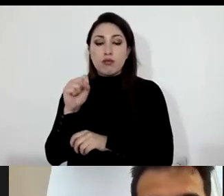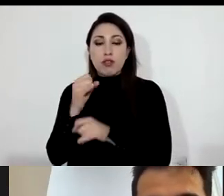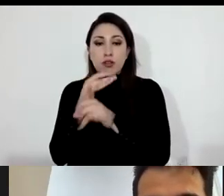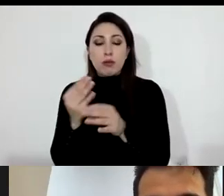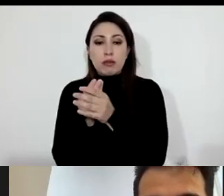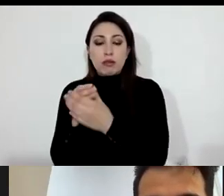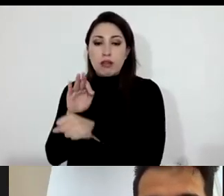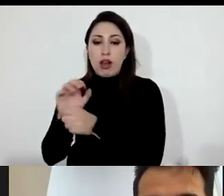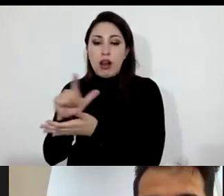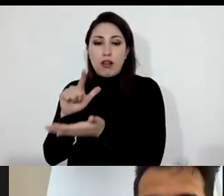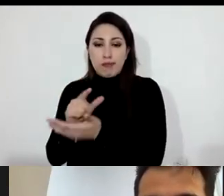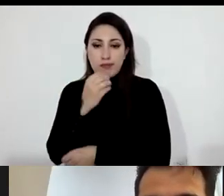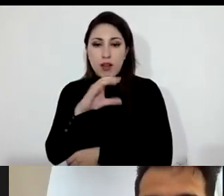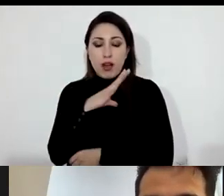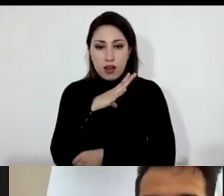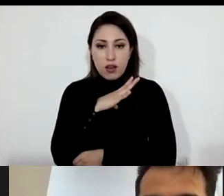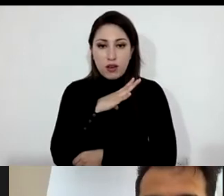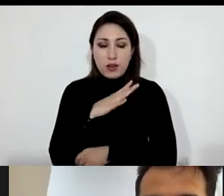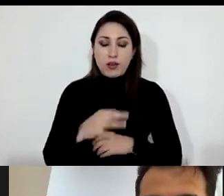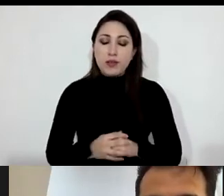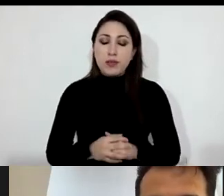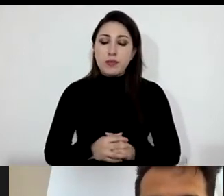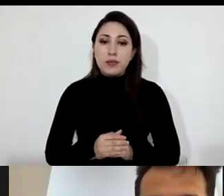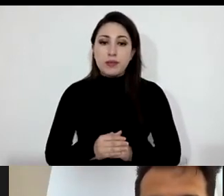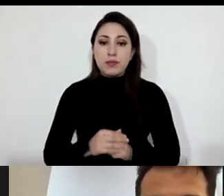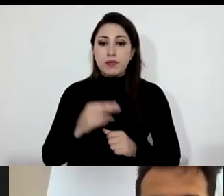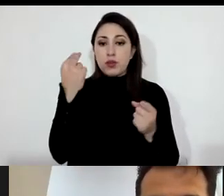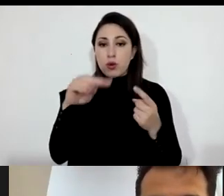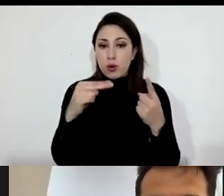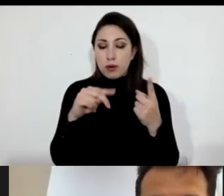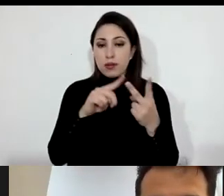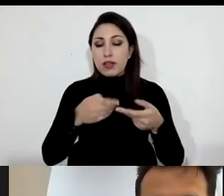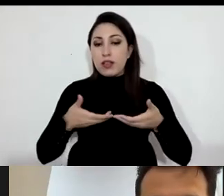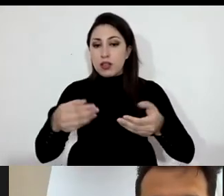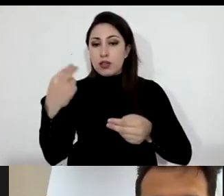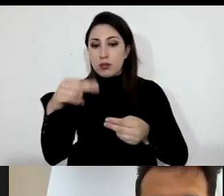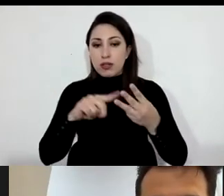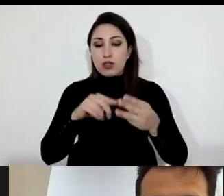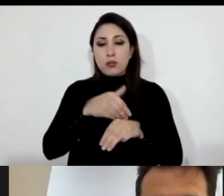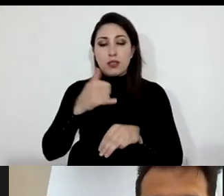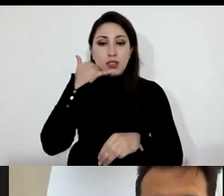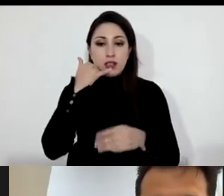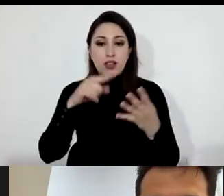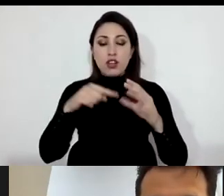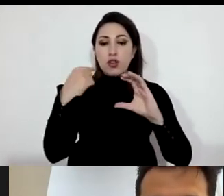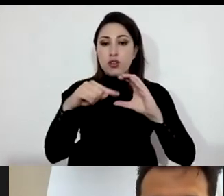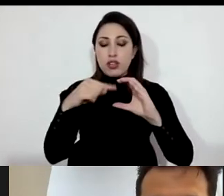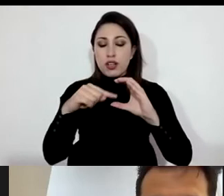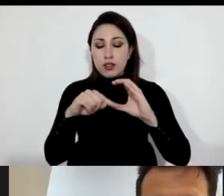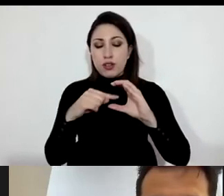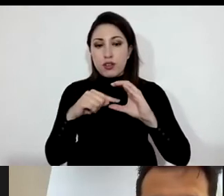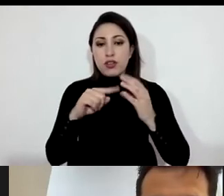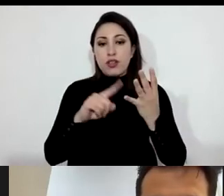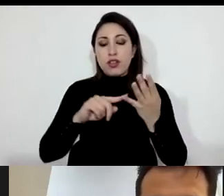de datos personales y privacidad: nombre, dirección, número telefónico, correo electrónico personal y